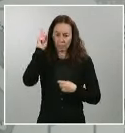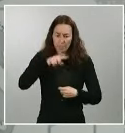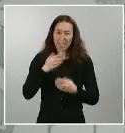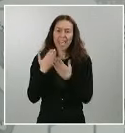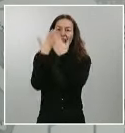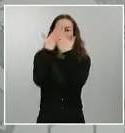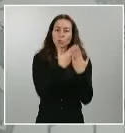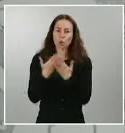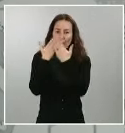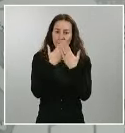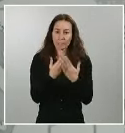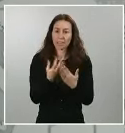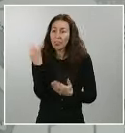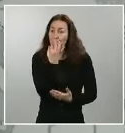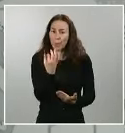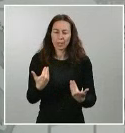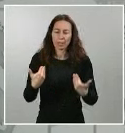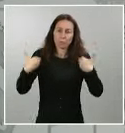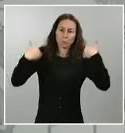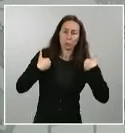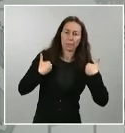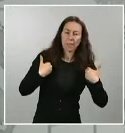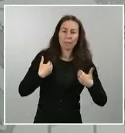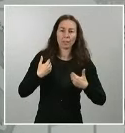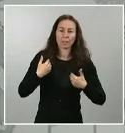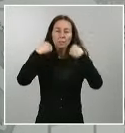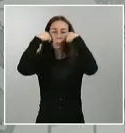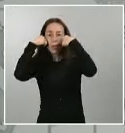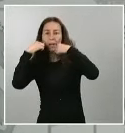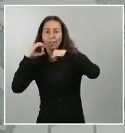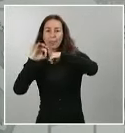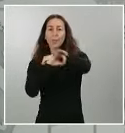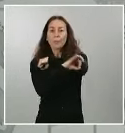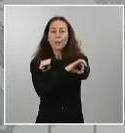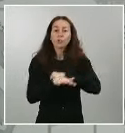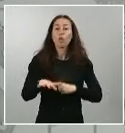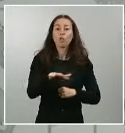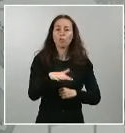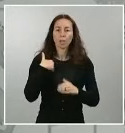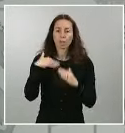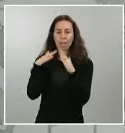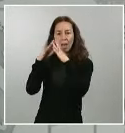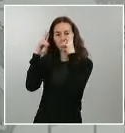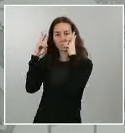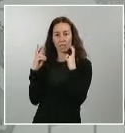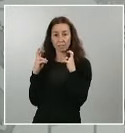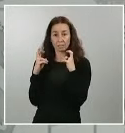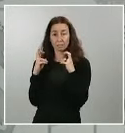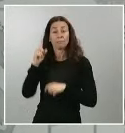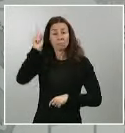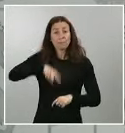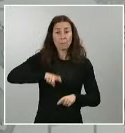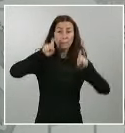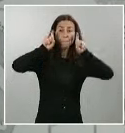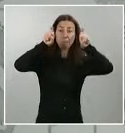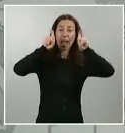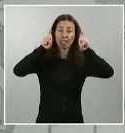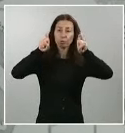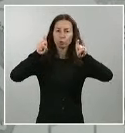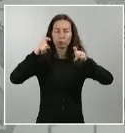la responsabilidad de estudiar y hacer sus deberes en sus casas. Lo están haciendo nuestros maestros, que se esfuerzan para